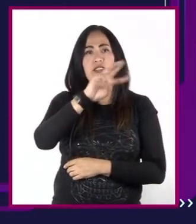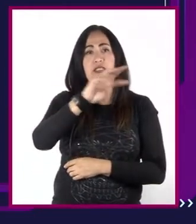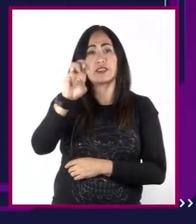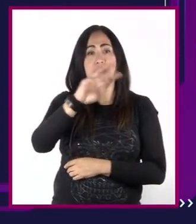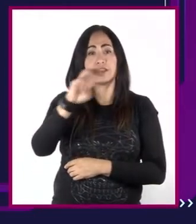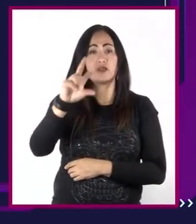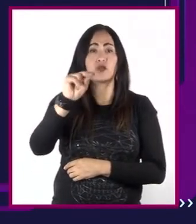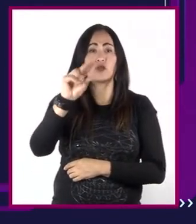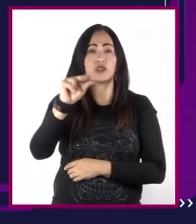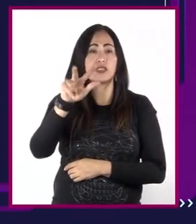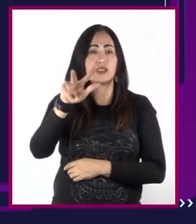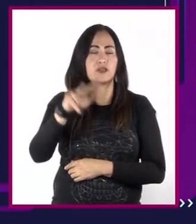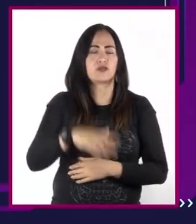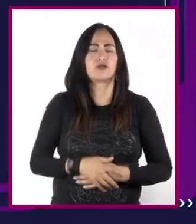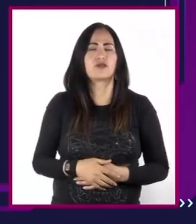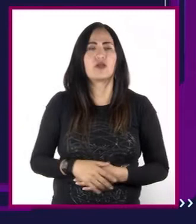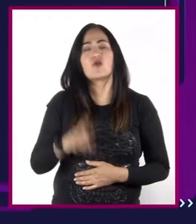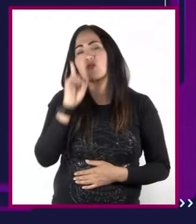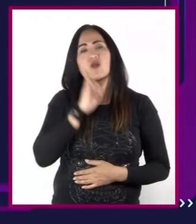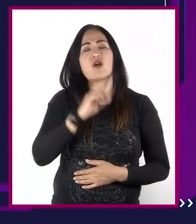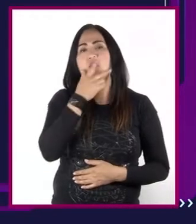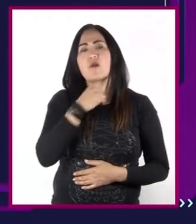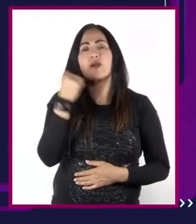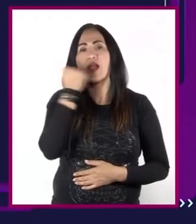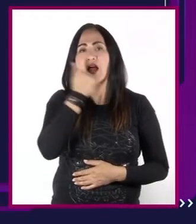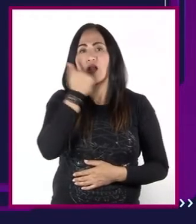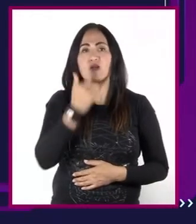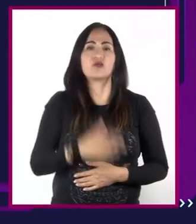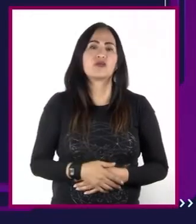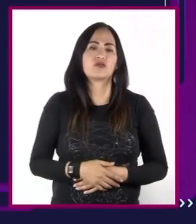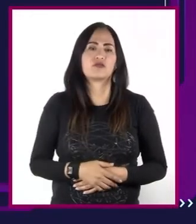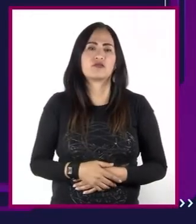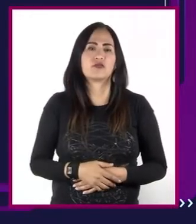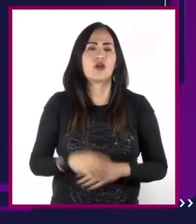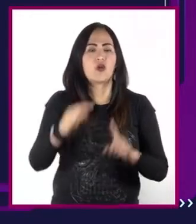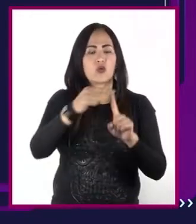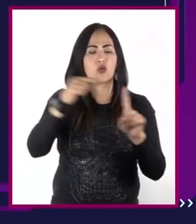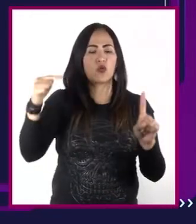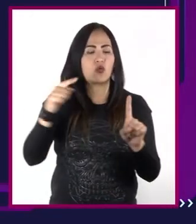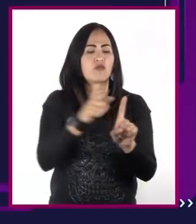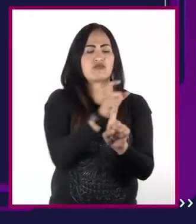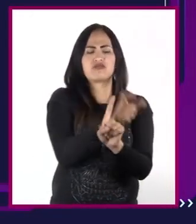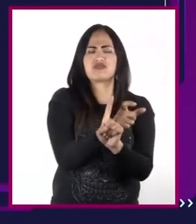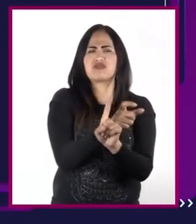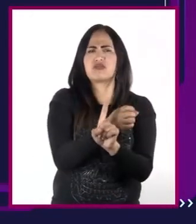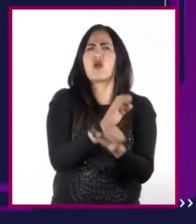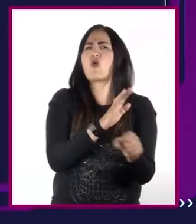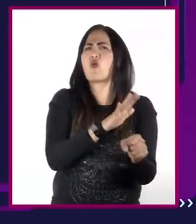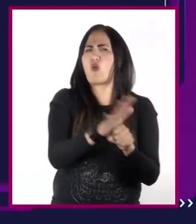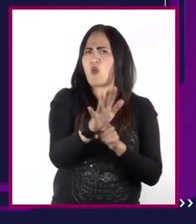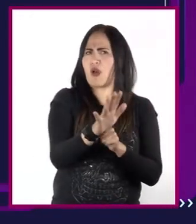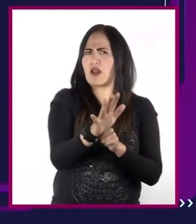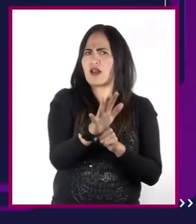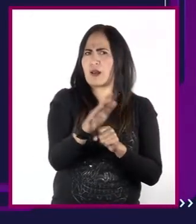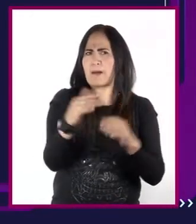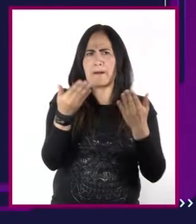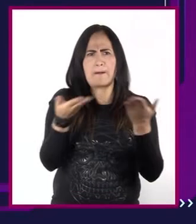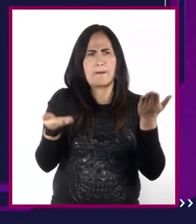388. Alumnas y alumnos, ¿entre qué número debemos dividir el resultado anterior para obtener la